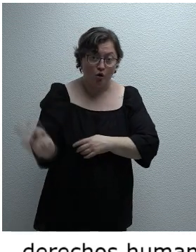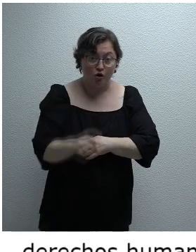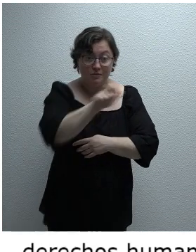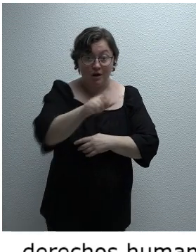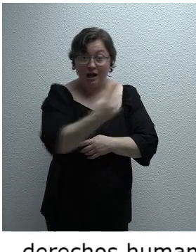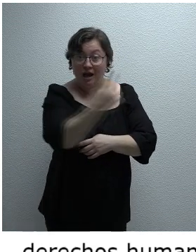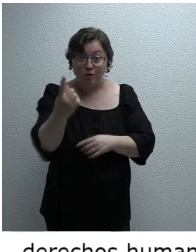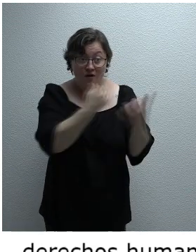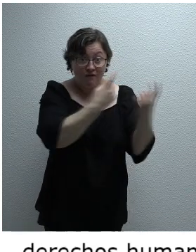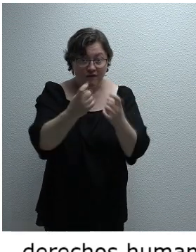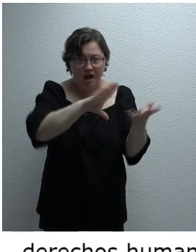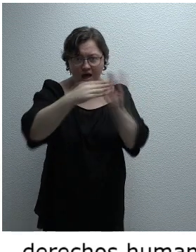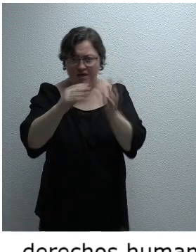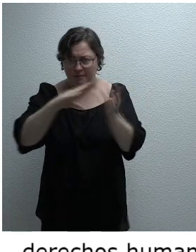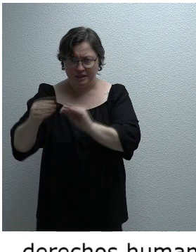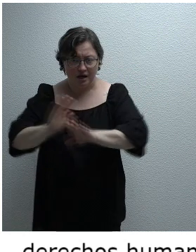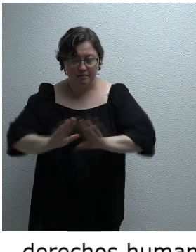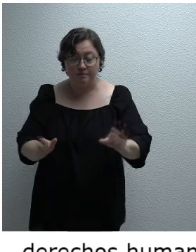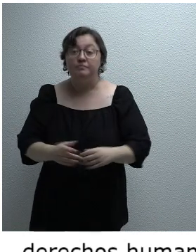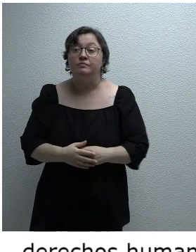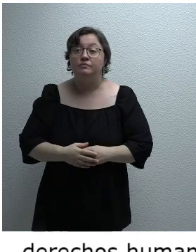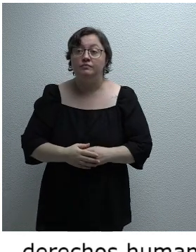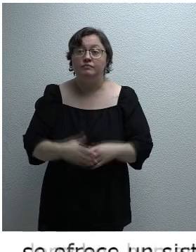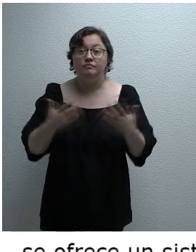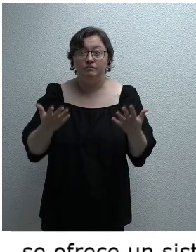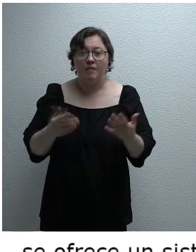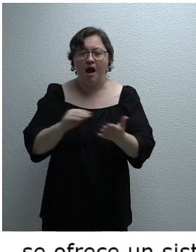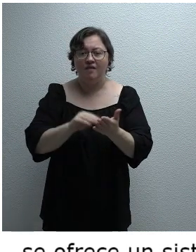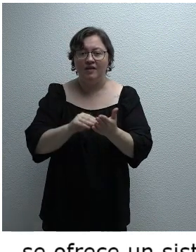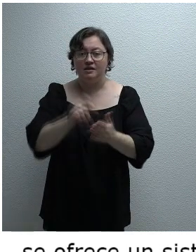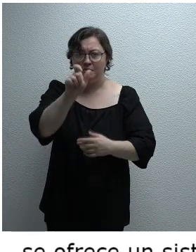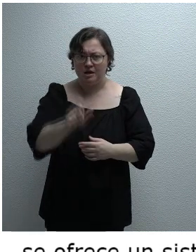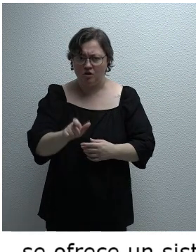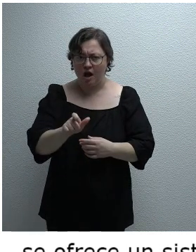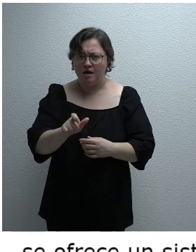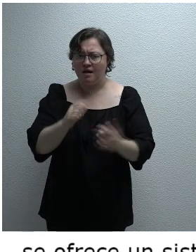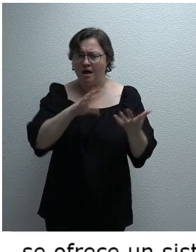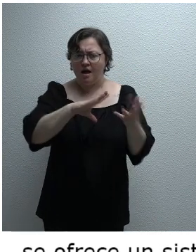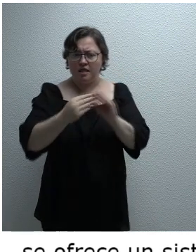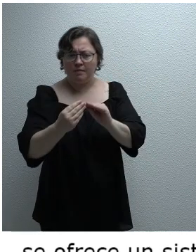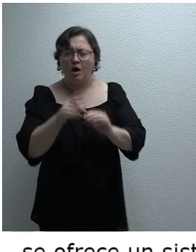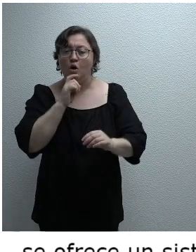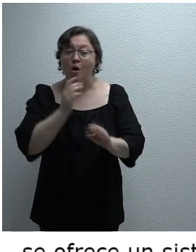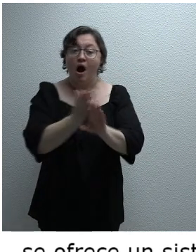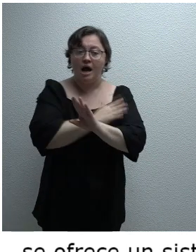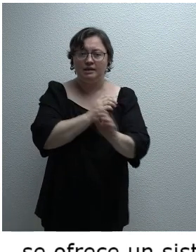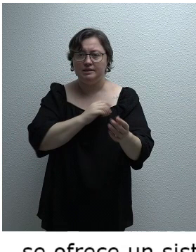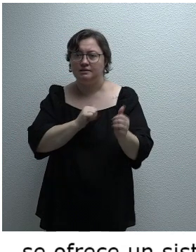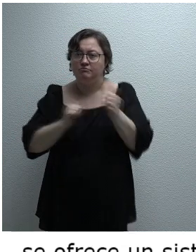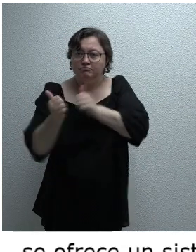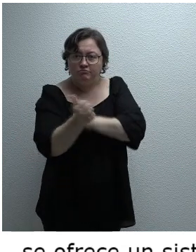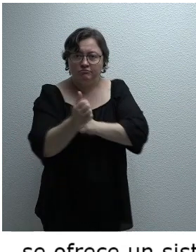las características de cada persona, pudiendo anticiparse esta mediante la expresión de posibles